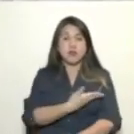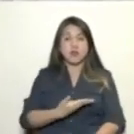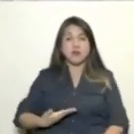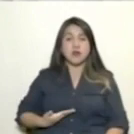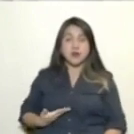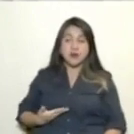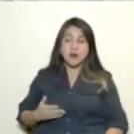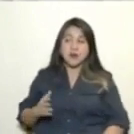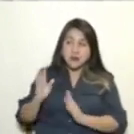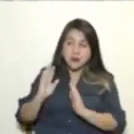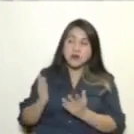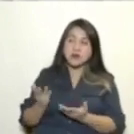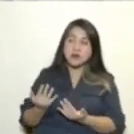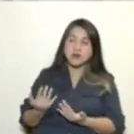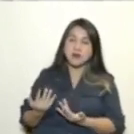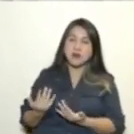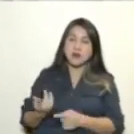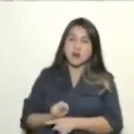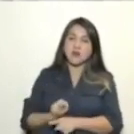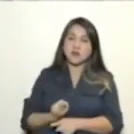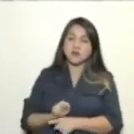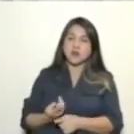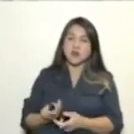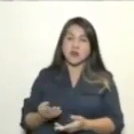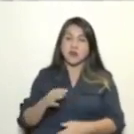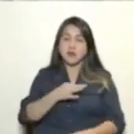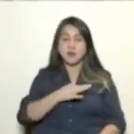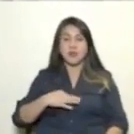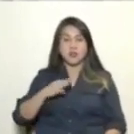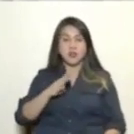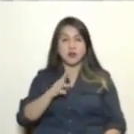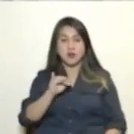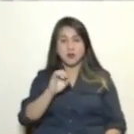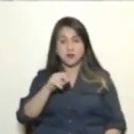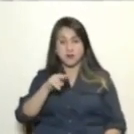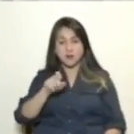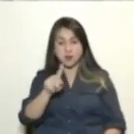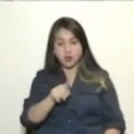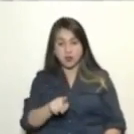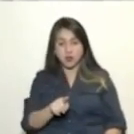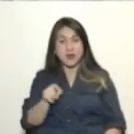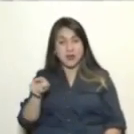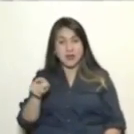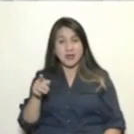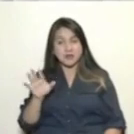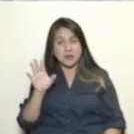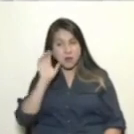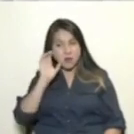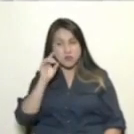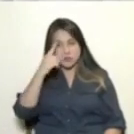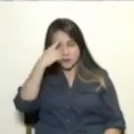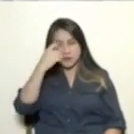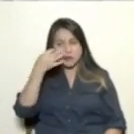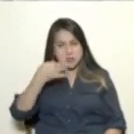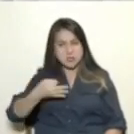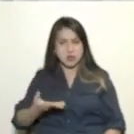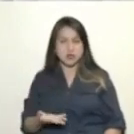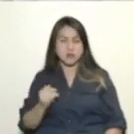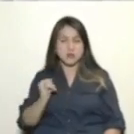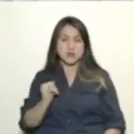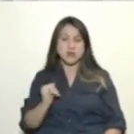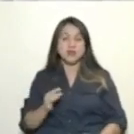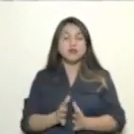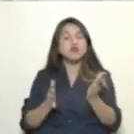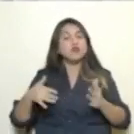dispuesto a escuchar, escuchar en serio. Y el ministro Briones está escuchando en serio. En consecuencia, yo creo que es